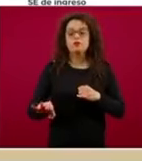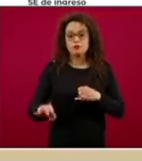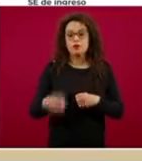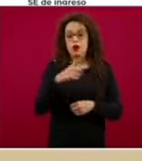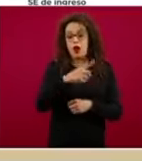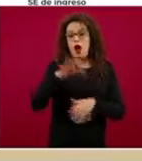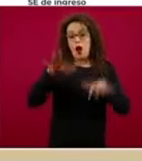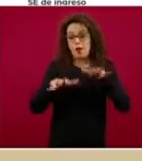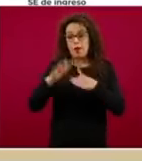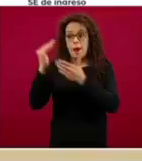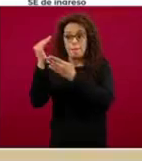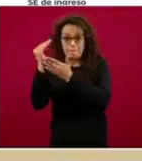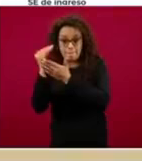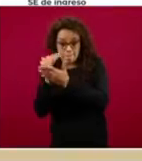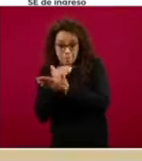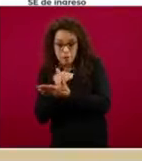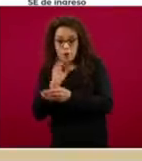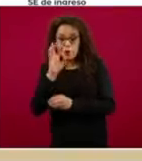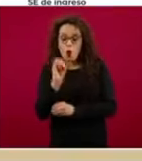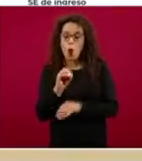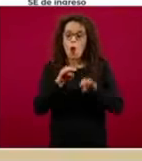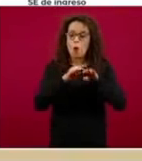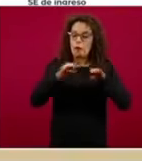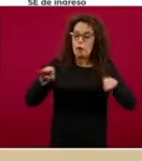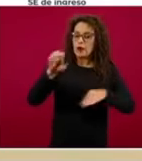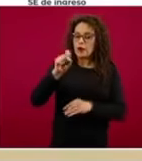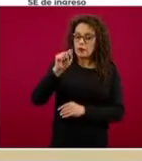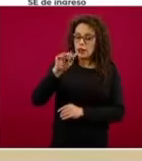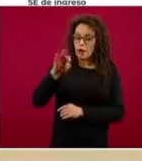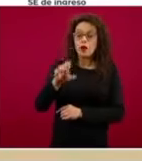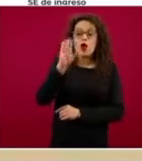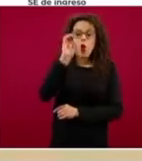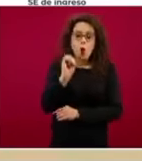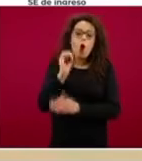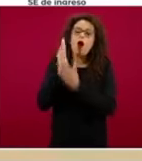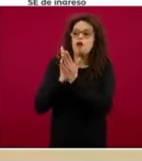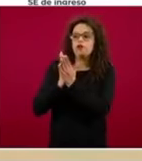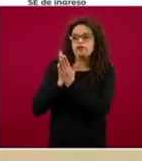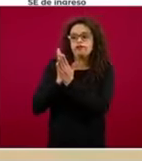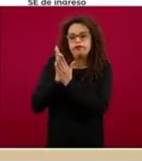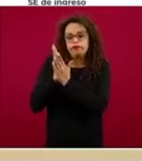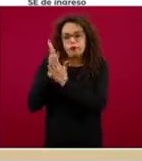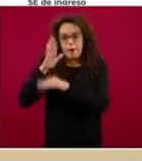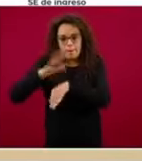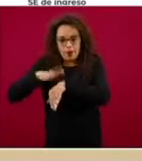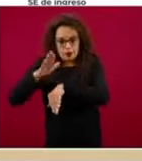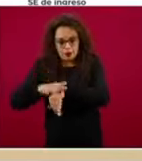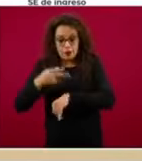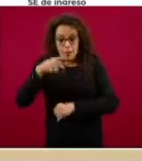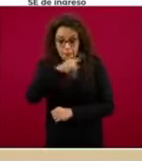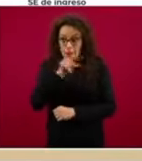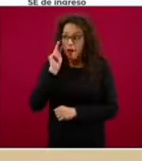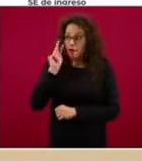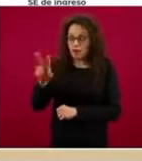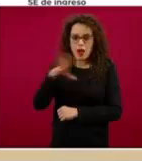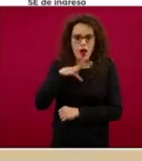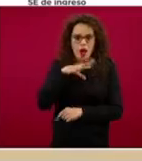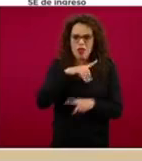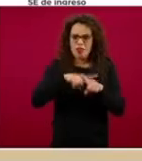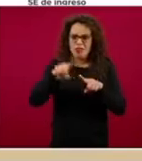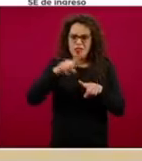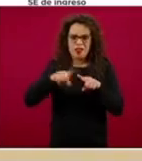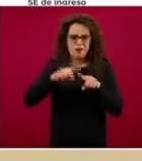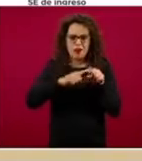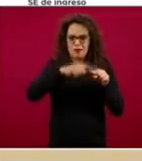disminuyendo, o más o menos mantenido estable, o han ido aumentando. Pero como pueden ver, ha habido una gran variabilidad a lo largo